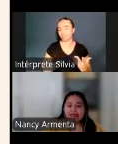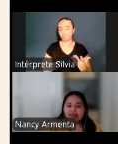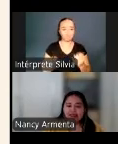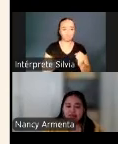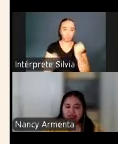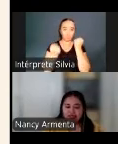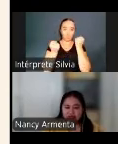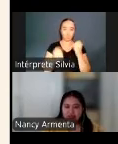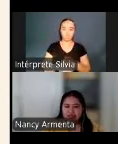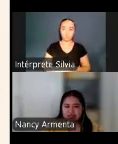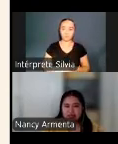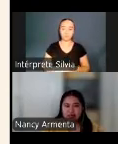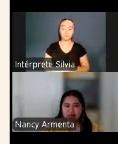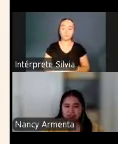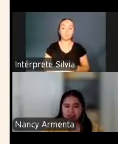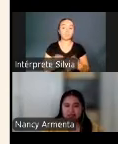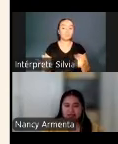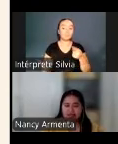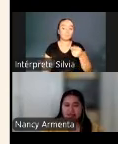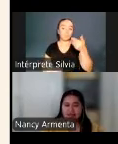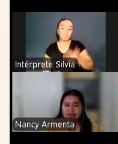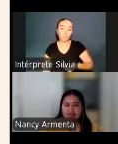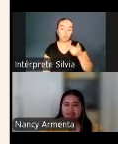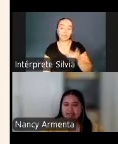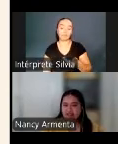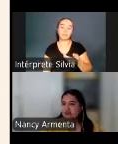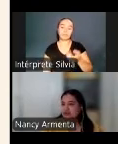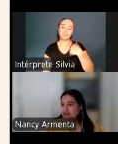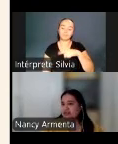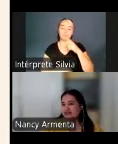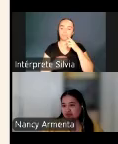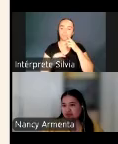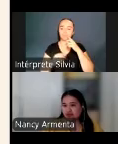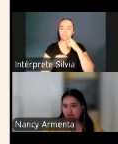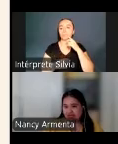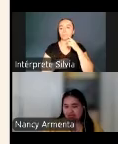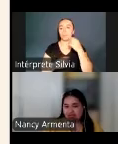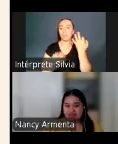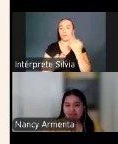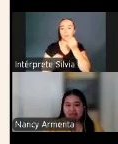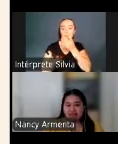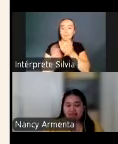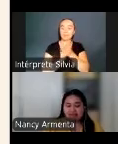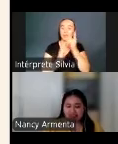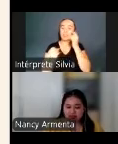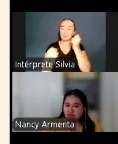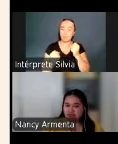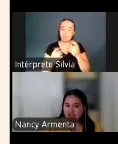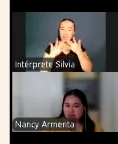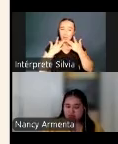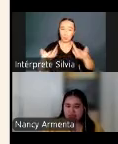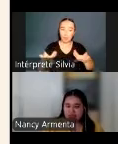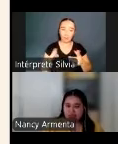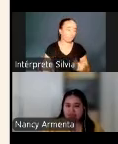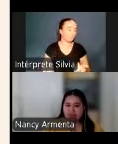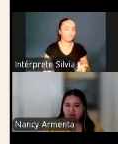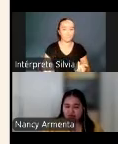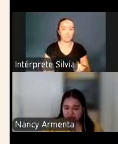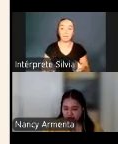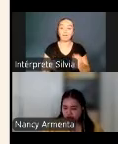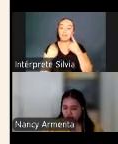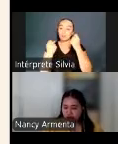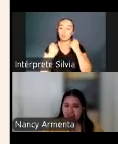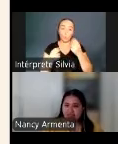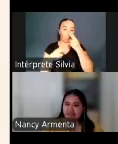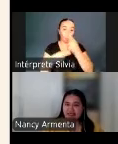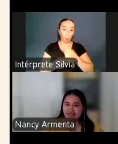Y aquí también es importante reconocer que las instituciones no son neutrales. Las instituciones públicas,